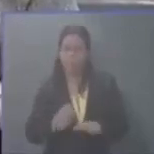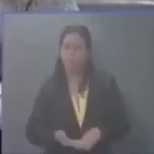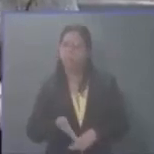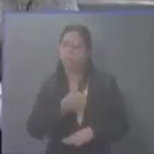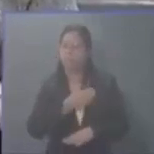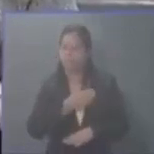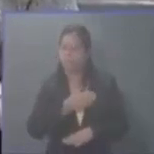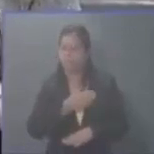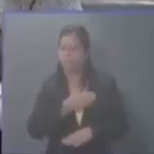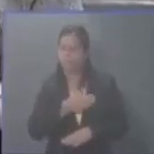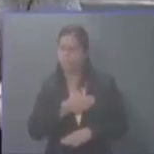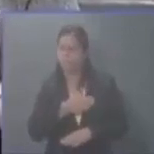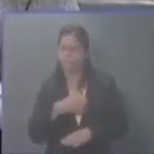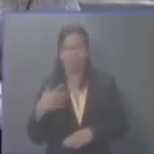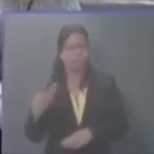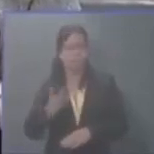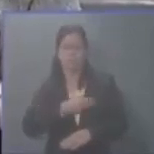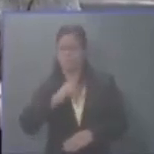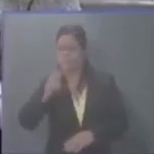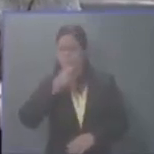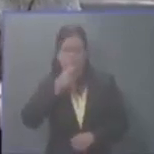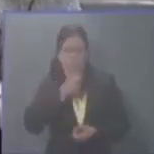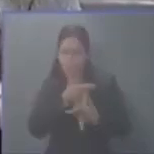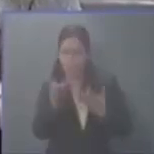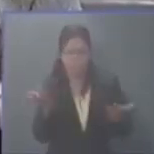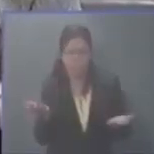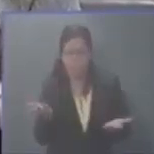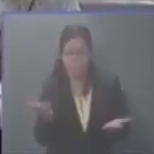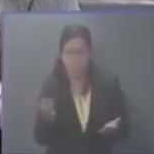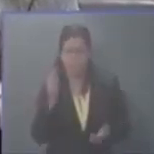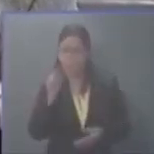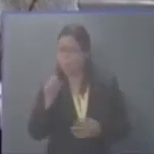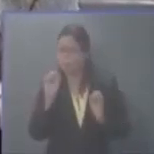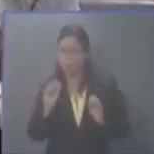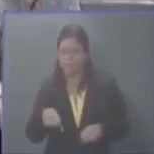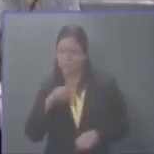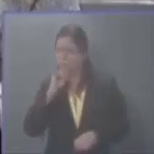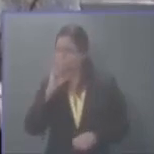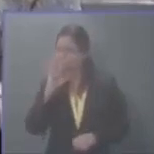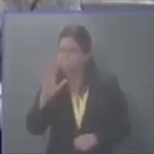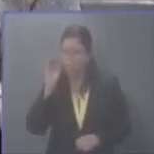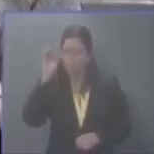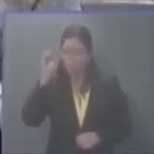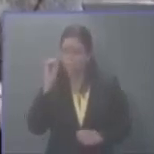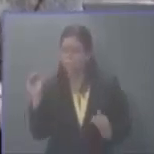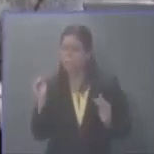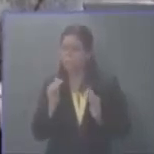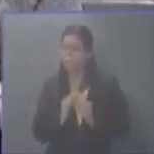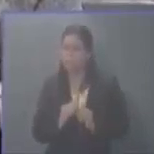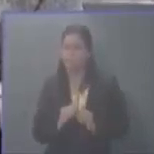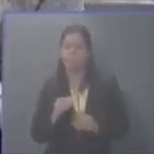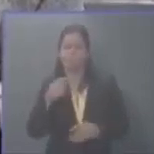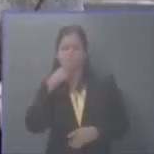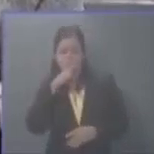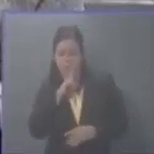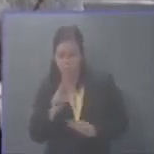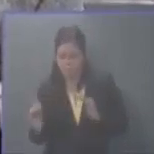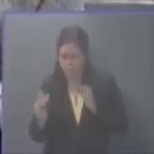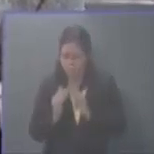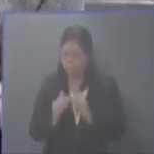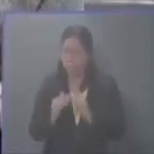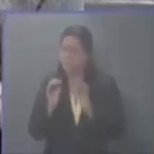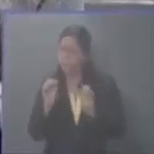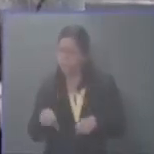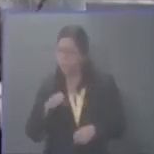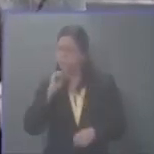anticipadamente. No estamos en campaña. Usted no puede decidir y opinar como el grupo parlamentario del FMLN para